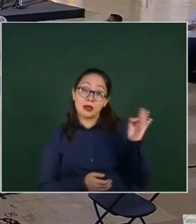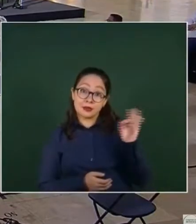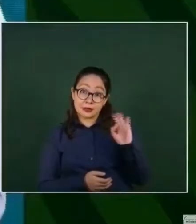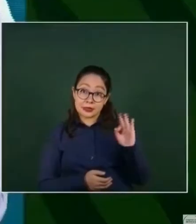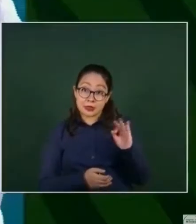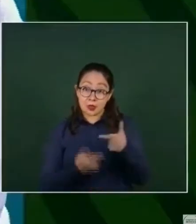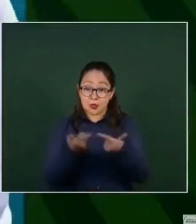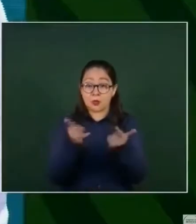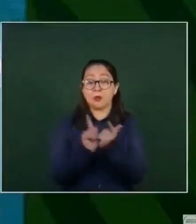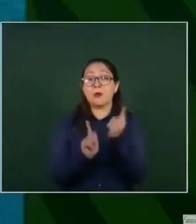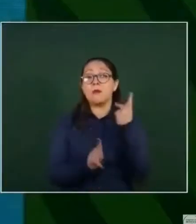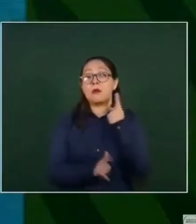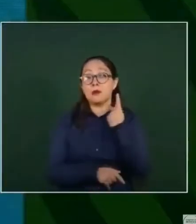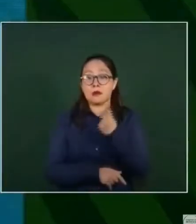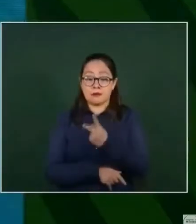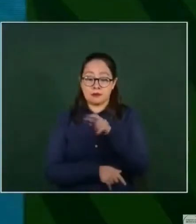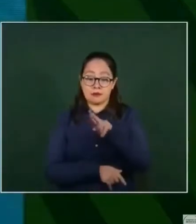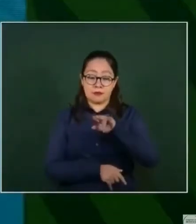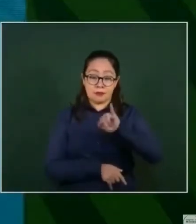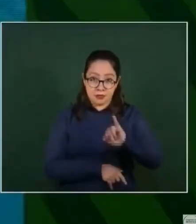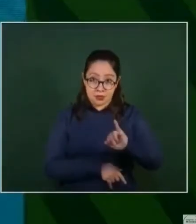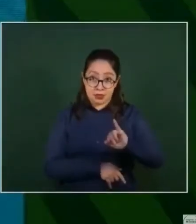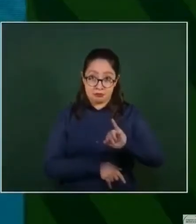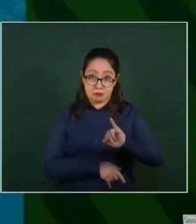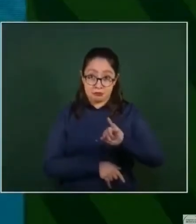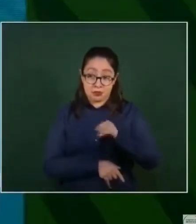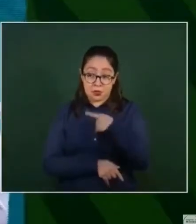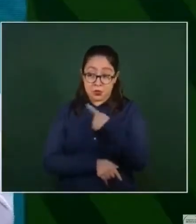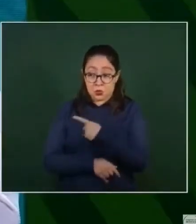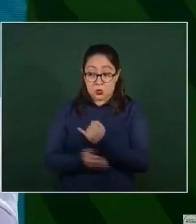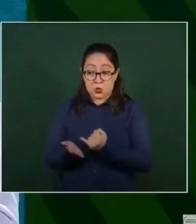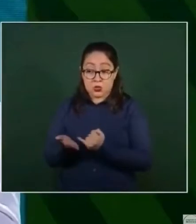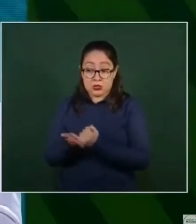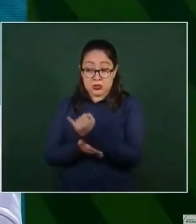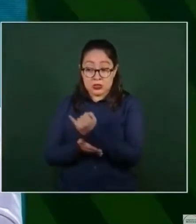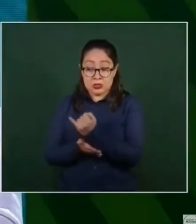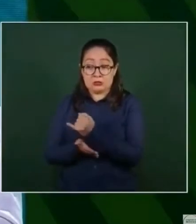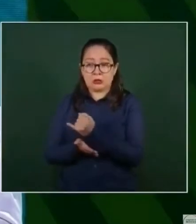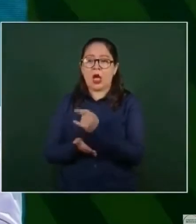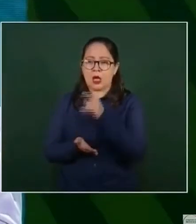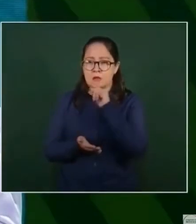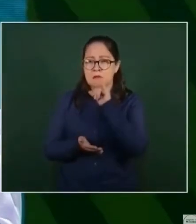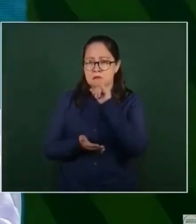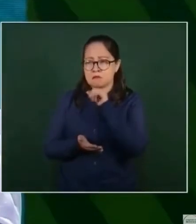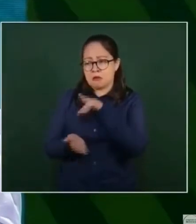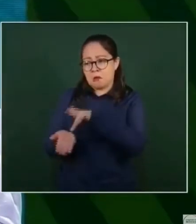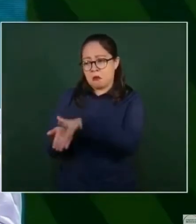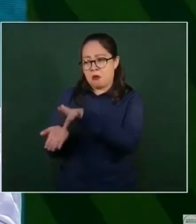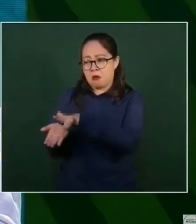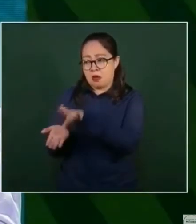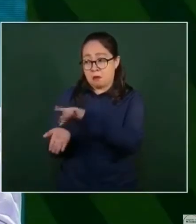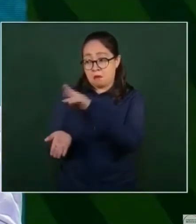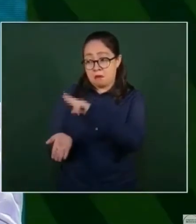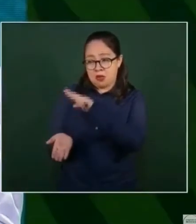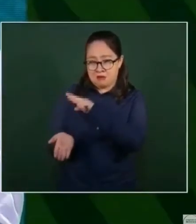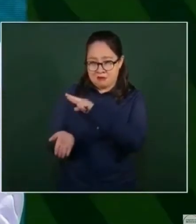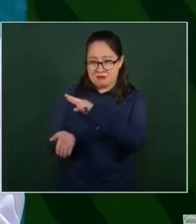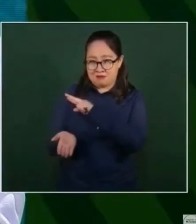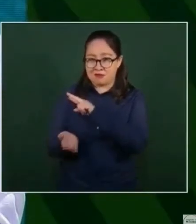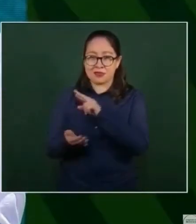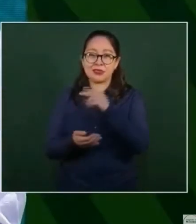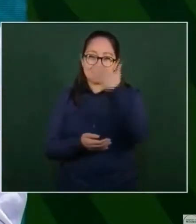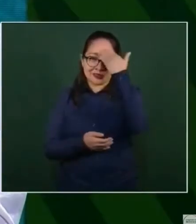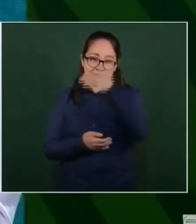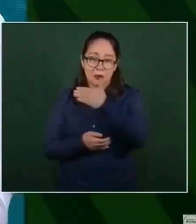decide continuar apoyando la privatización, como lo hicieron